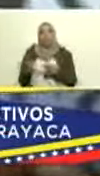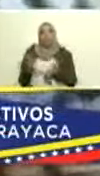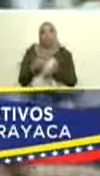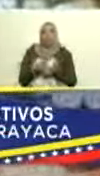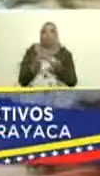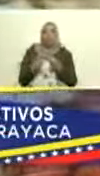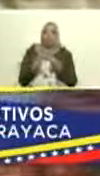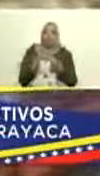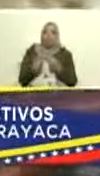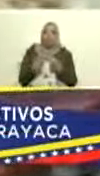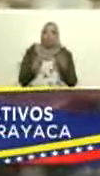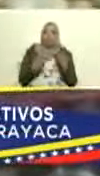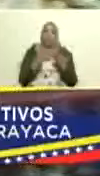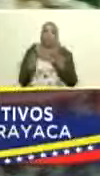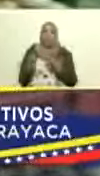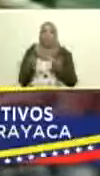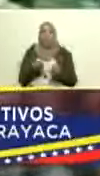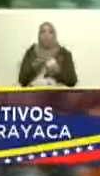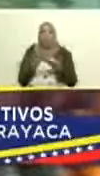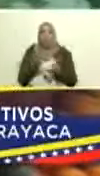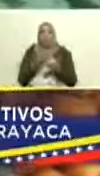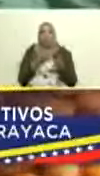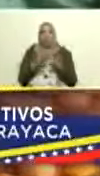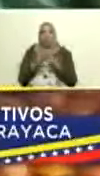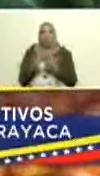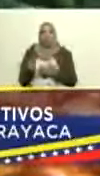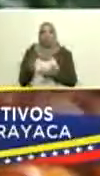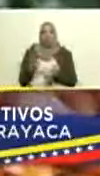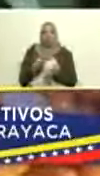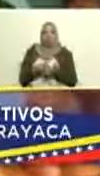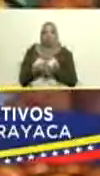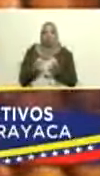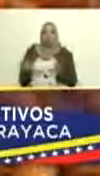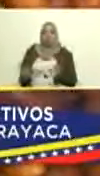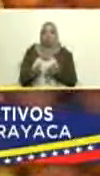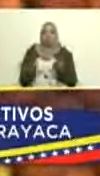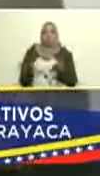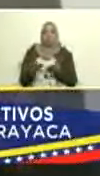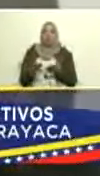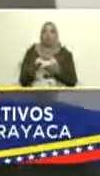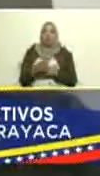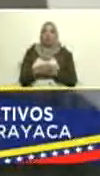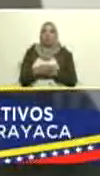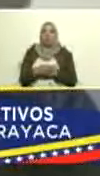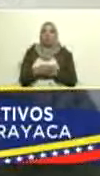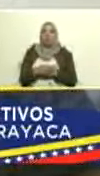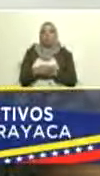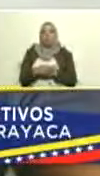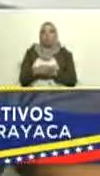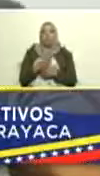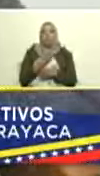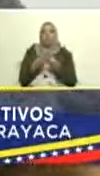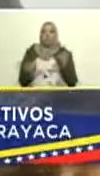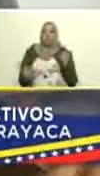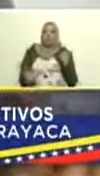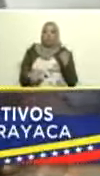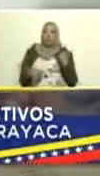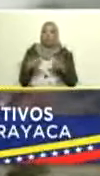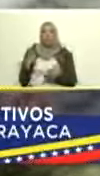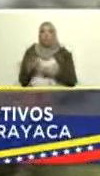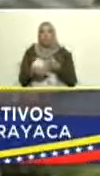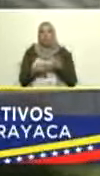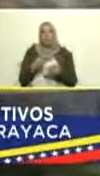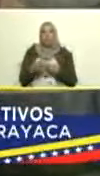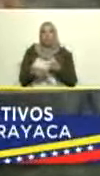vida 66 consejos comunales, también vinculados a los CLAP. Aquí estamos, presidente,